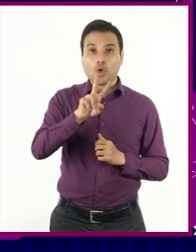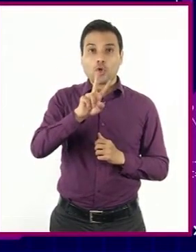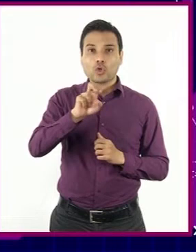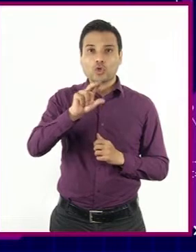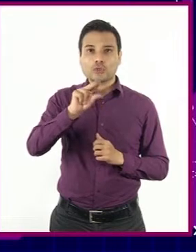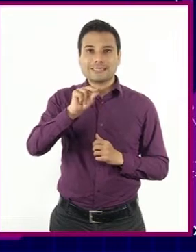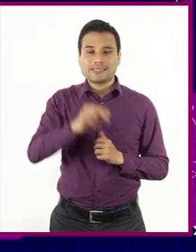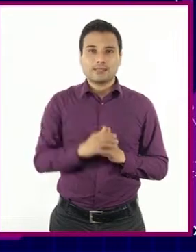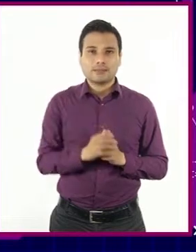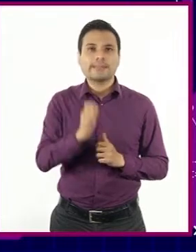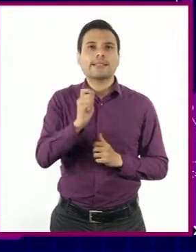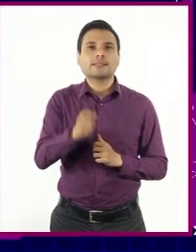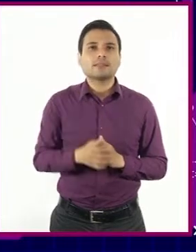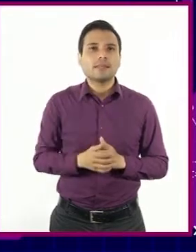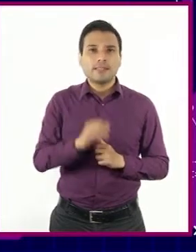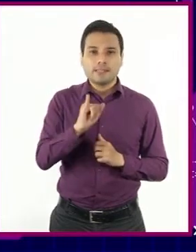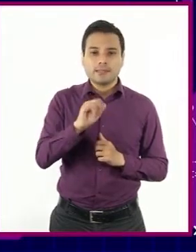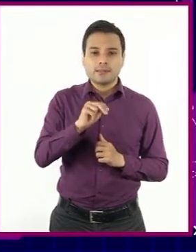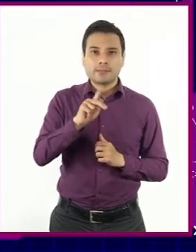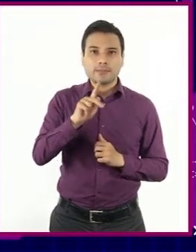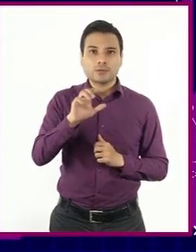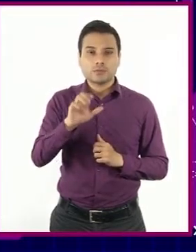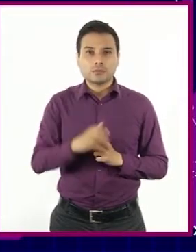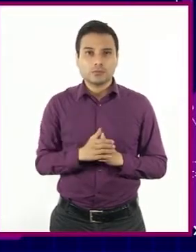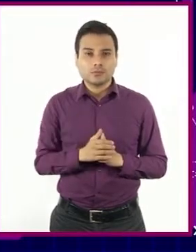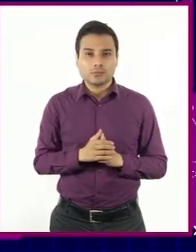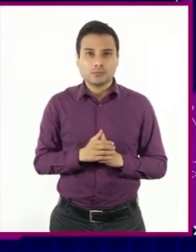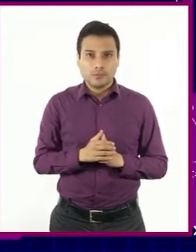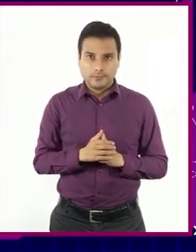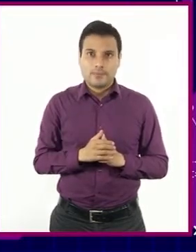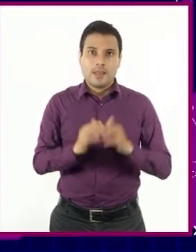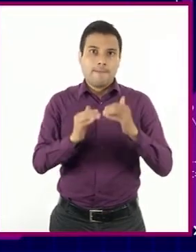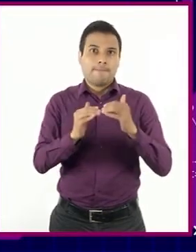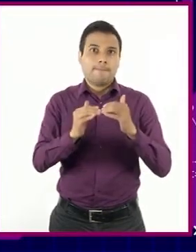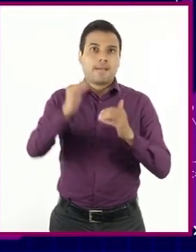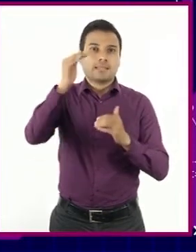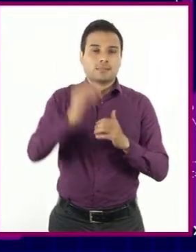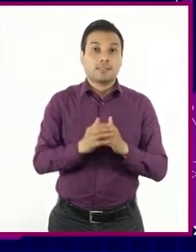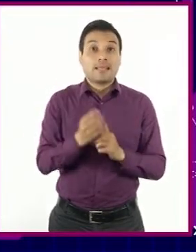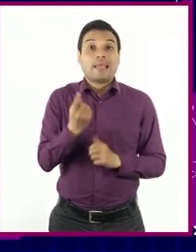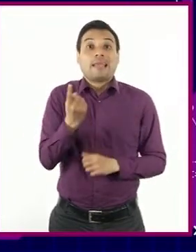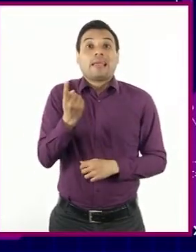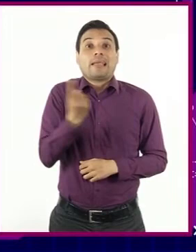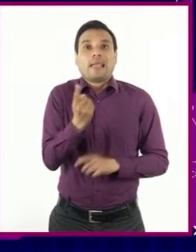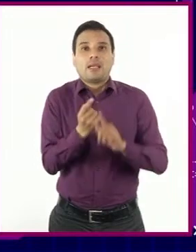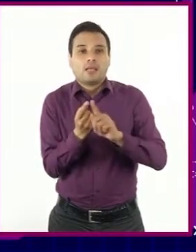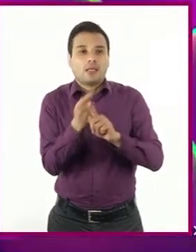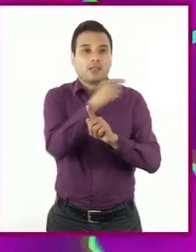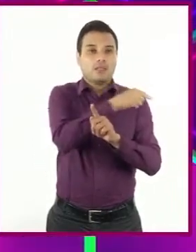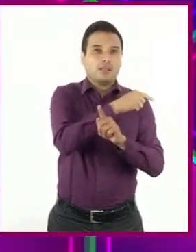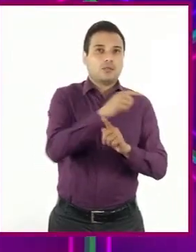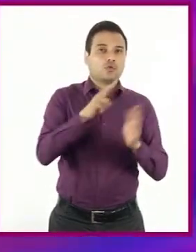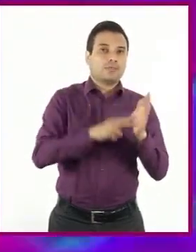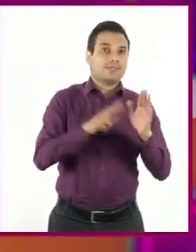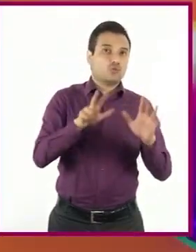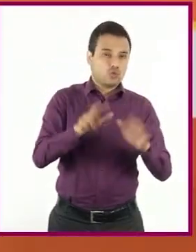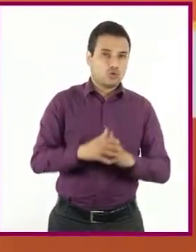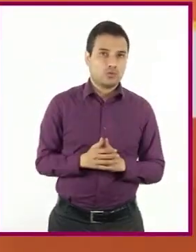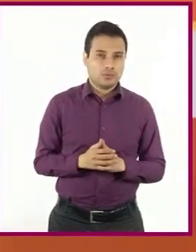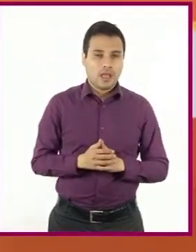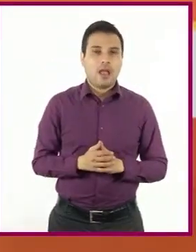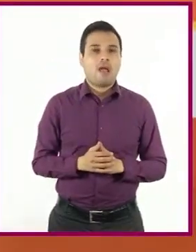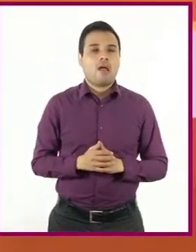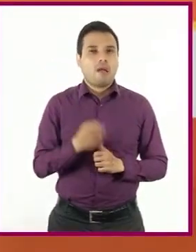Eso indica que el Índice Nacional de Precios al Consumidor es mayor al punto de referencia de 2018. Maestra, esto es